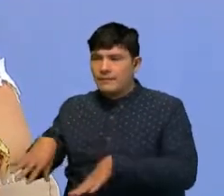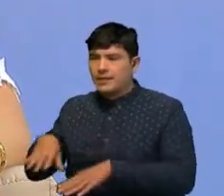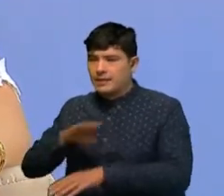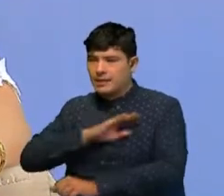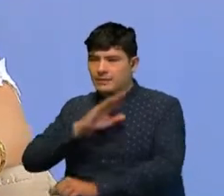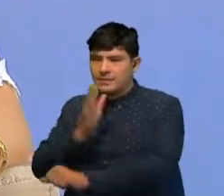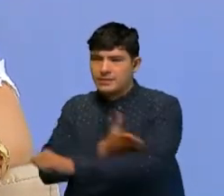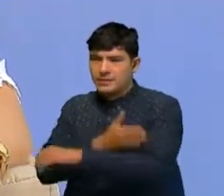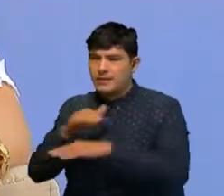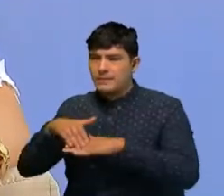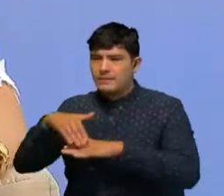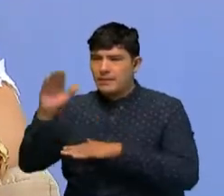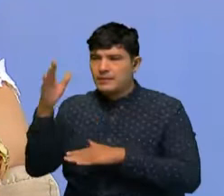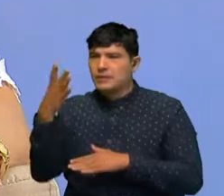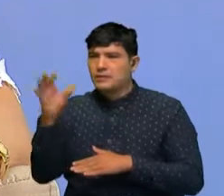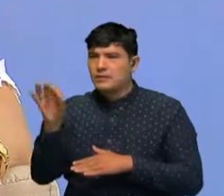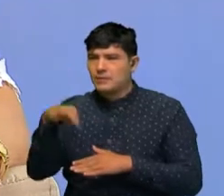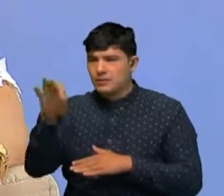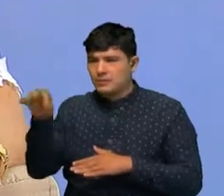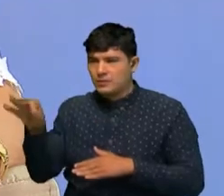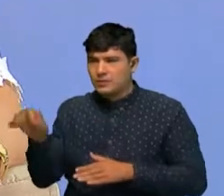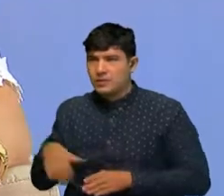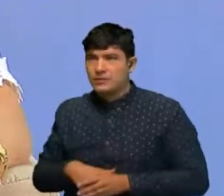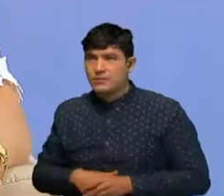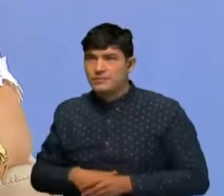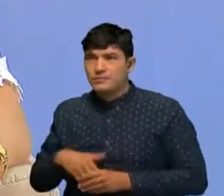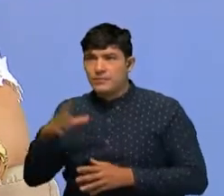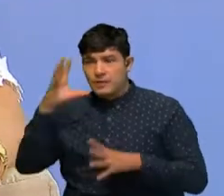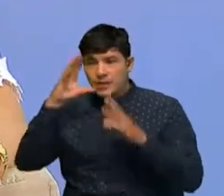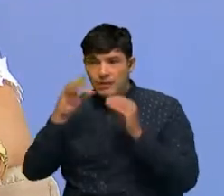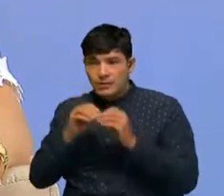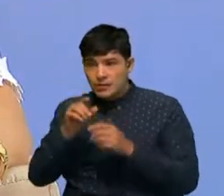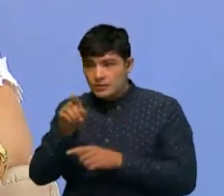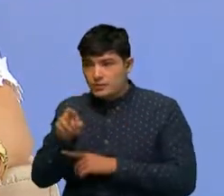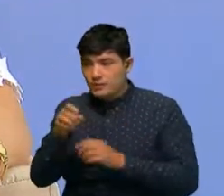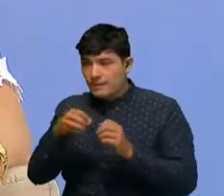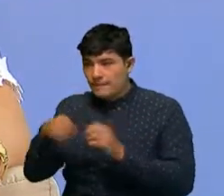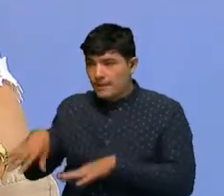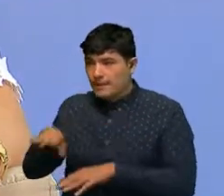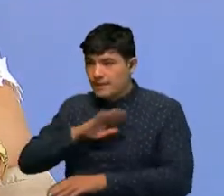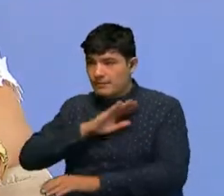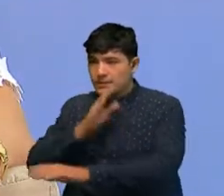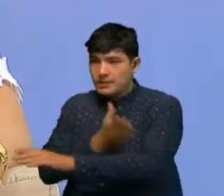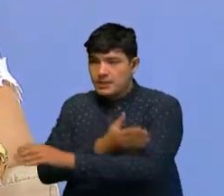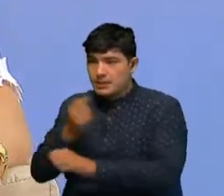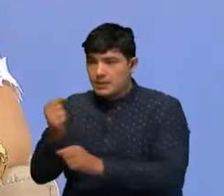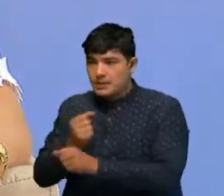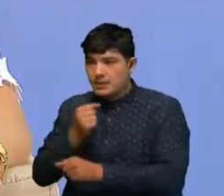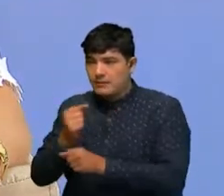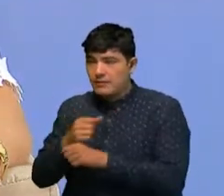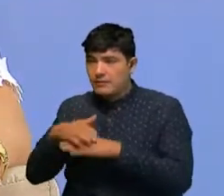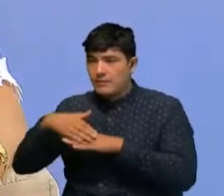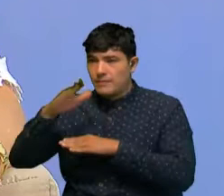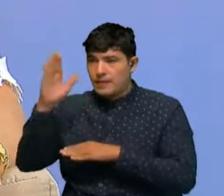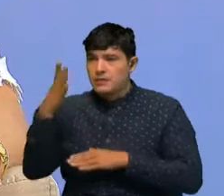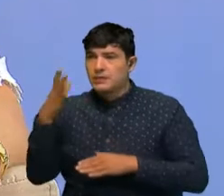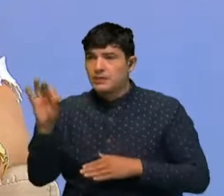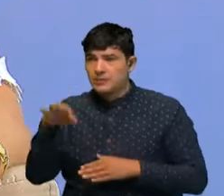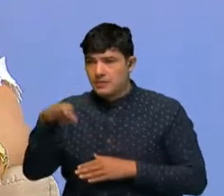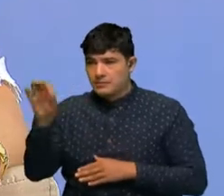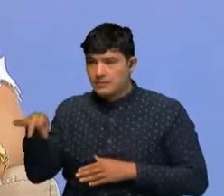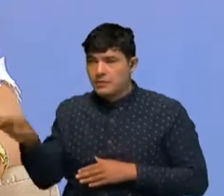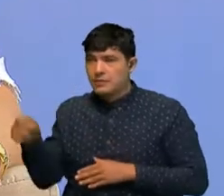capacidad laboral mayor al 50%. De acuerdo a esa pérdida de capacidad laboral mayor al 50%, sí,